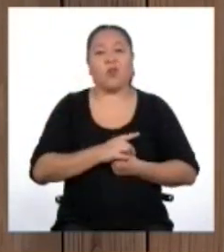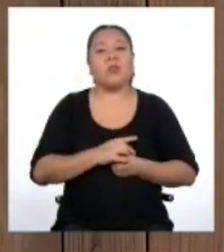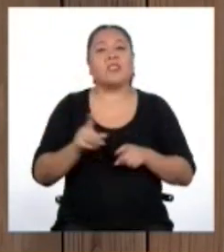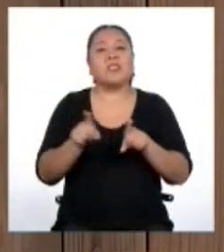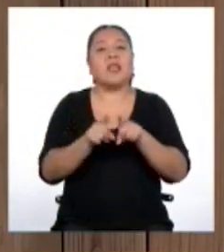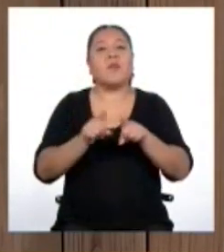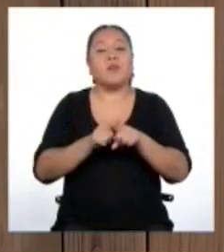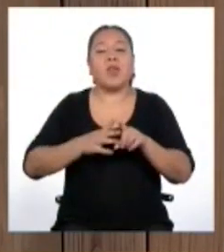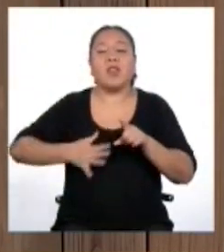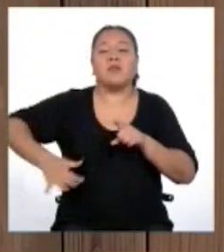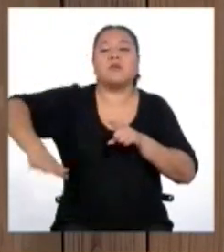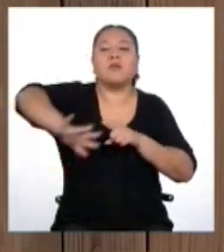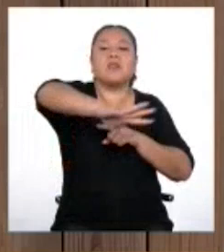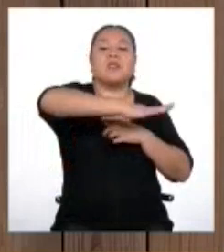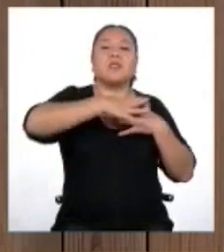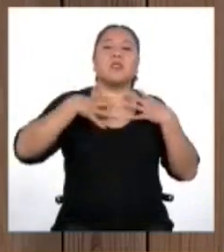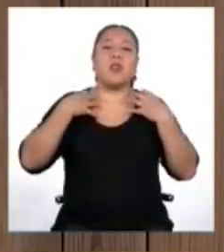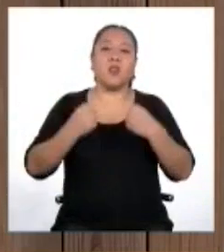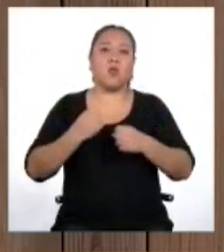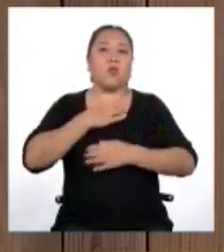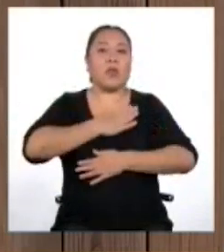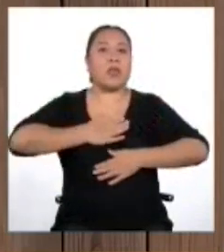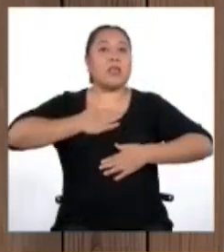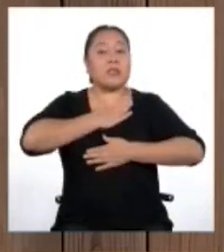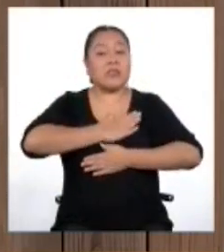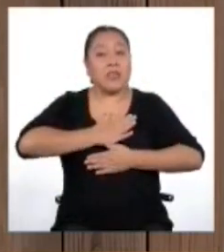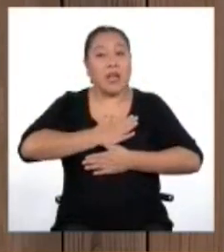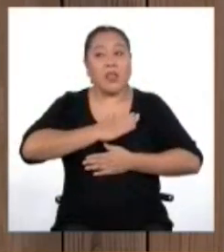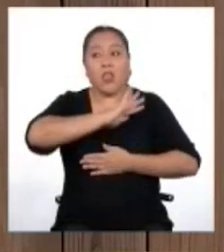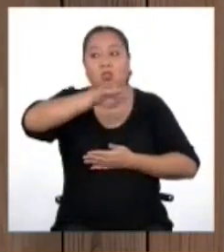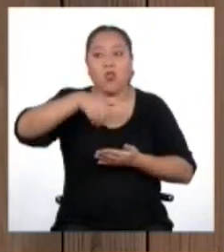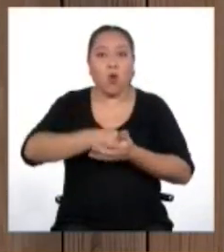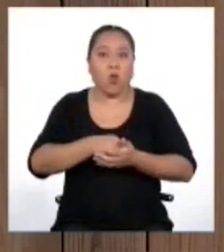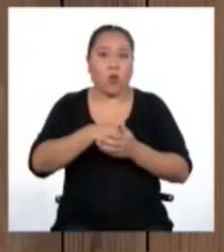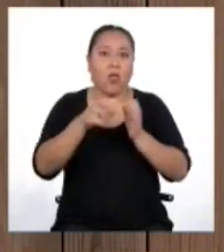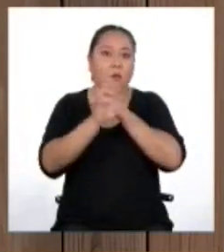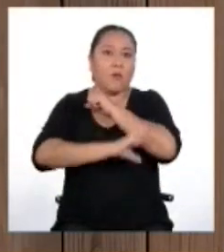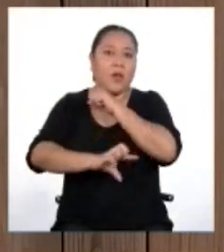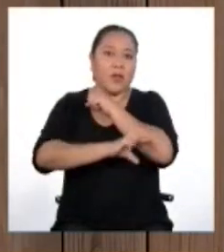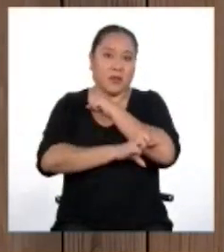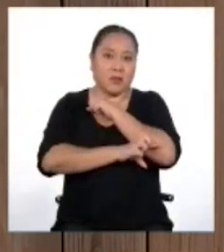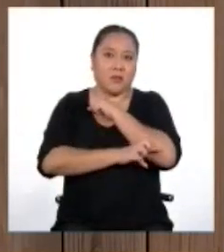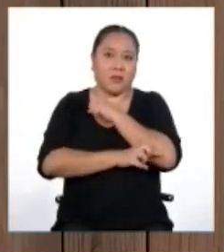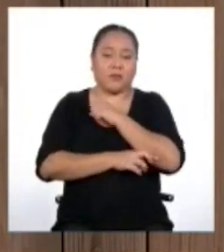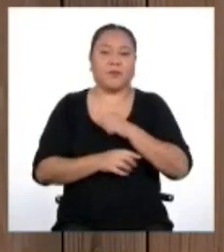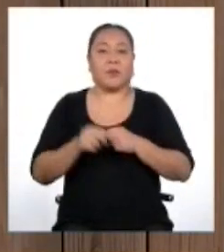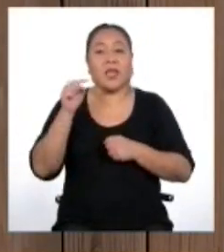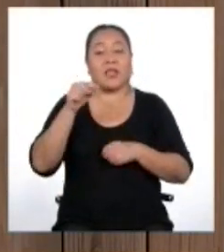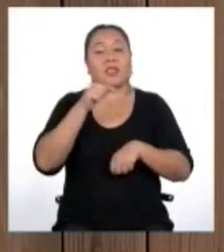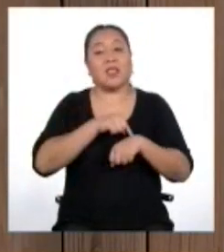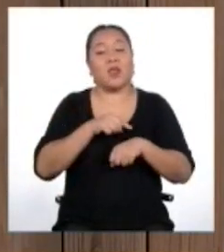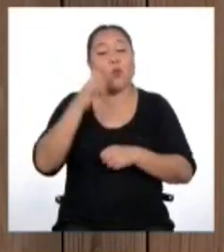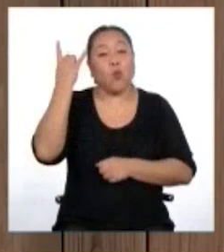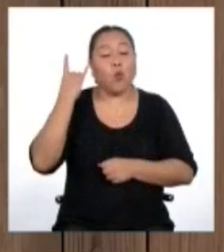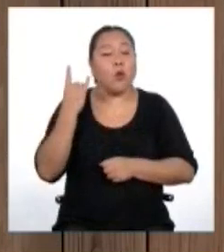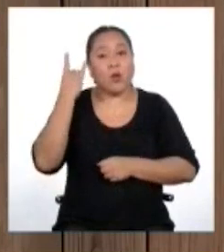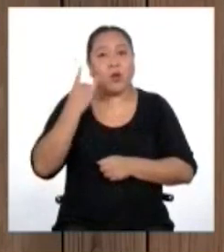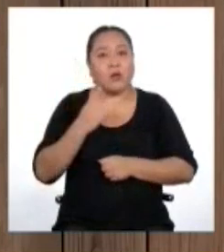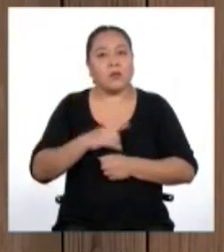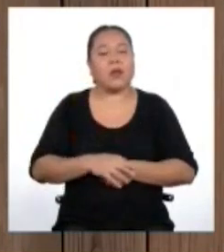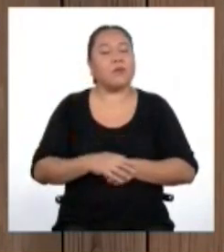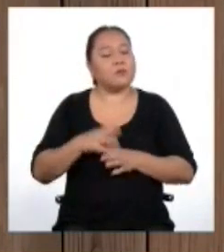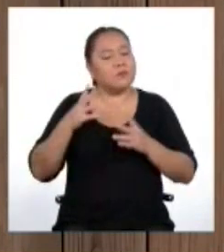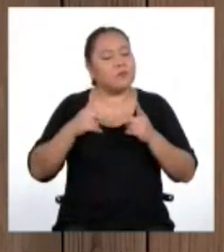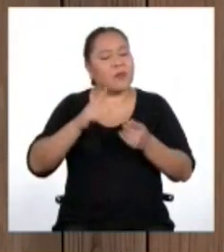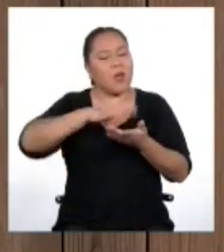todo nuestro país y de la totalidad de sus integrantes. Esta situación de emergencia nos ha permitido aprender